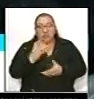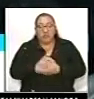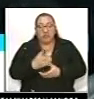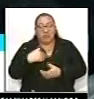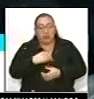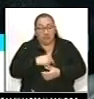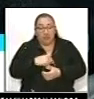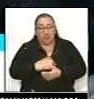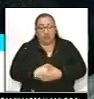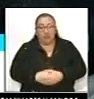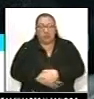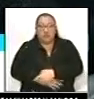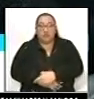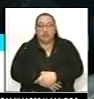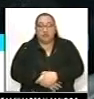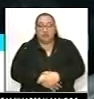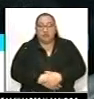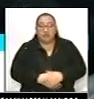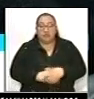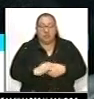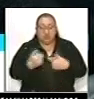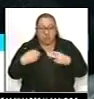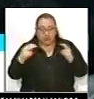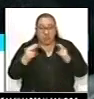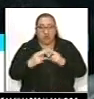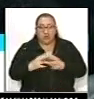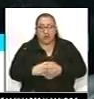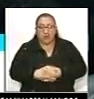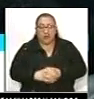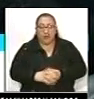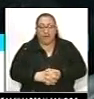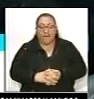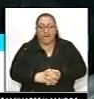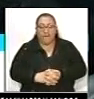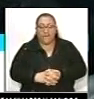nosotros hemos detectado